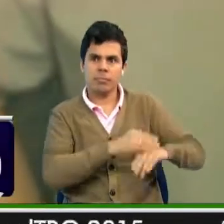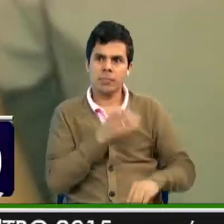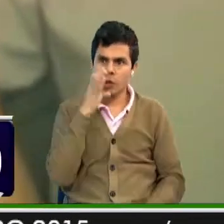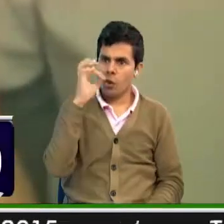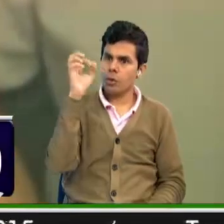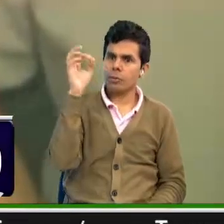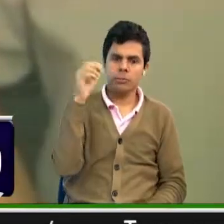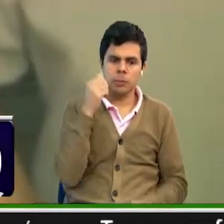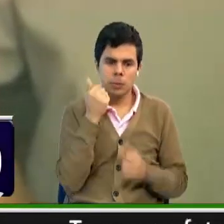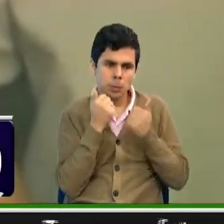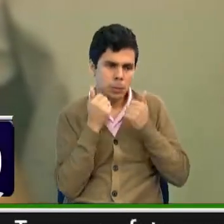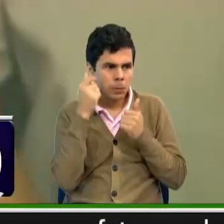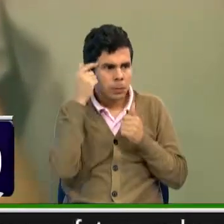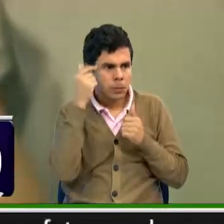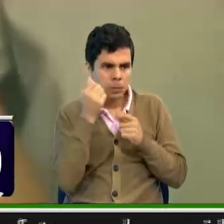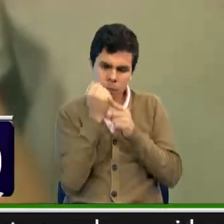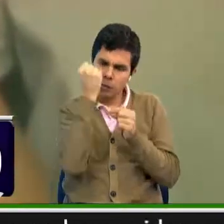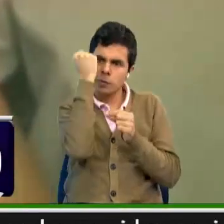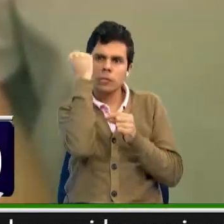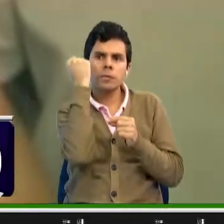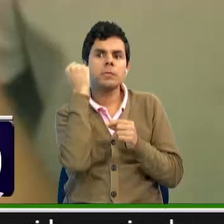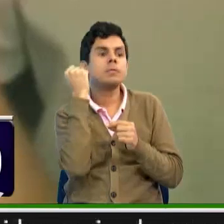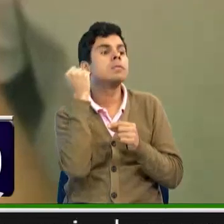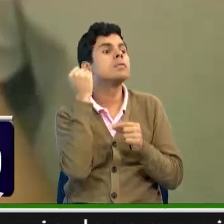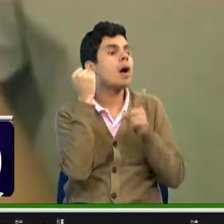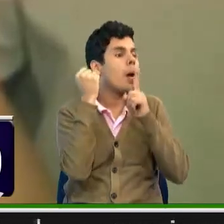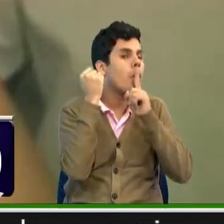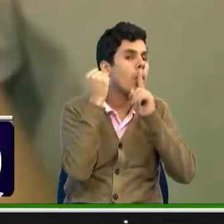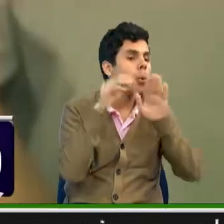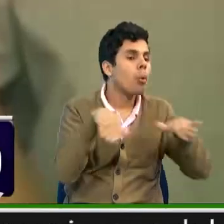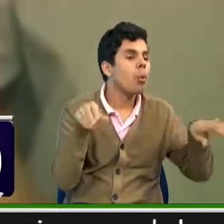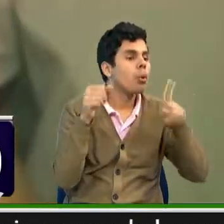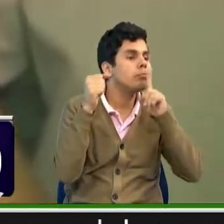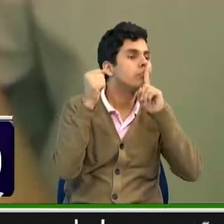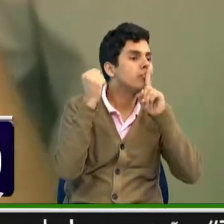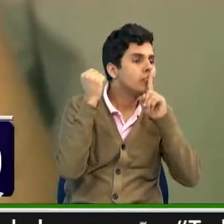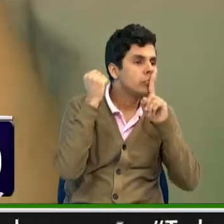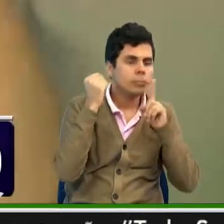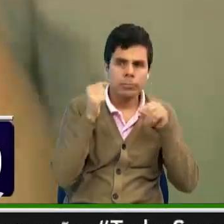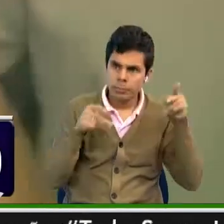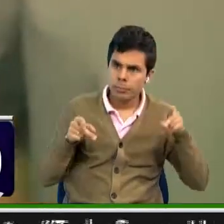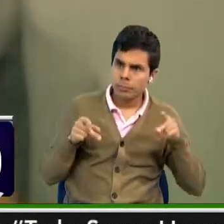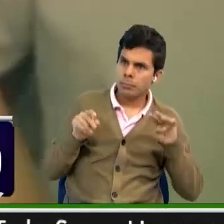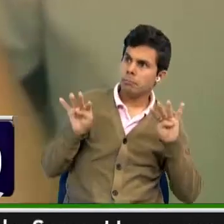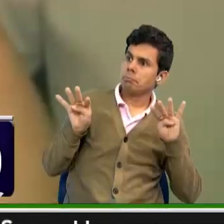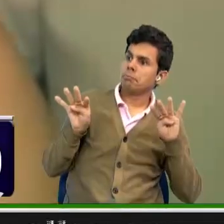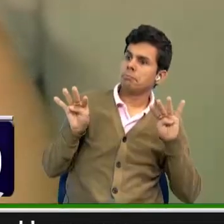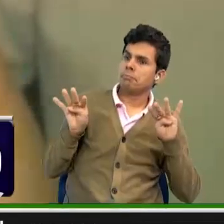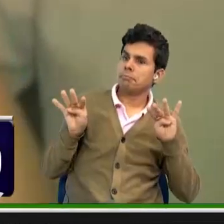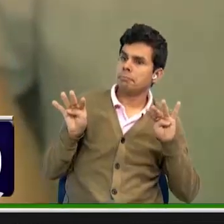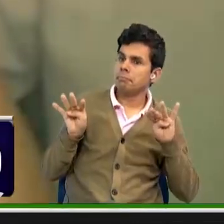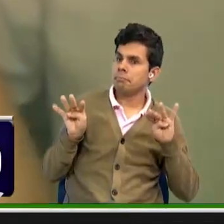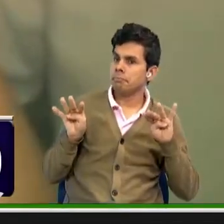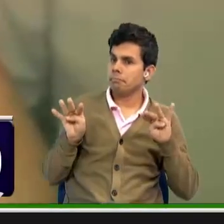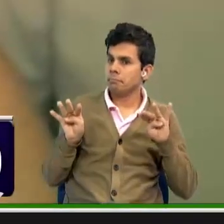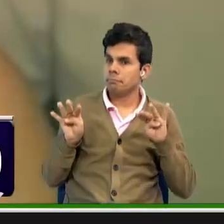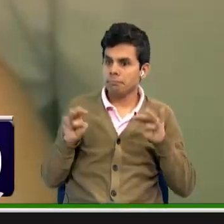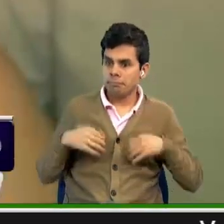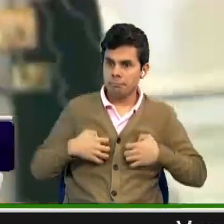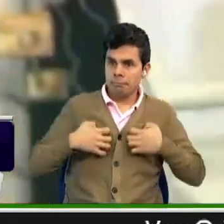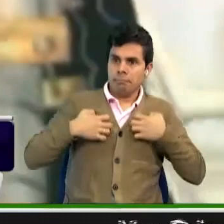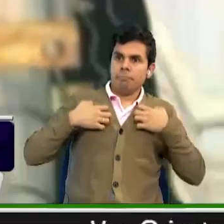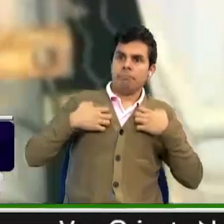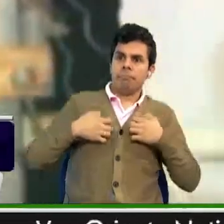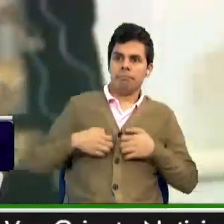por la reja y con el cuchillo en la mano y les decía que se quedaran callados. Entonces ellos quedaron, se asustaron